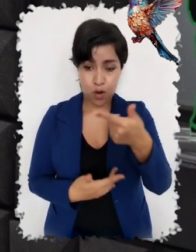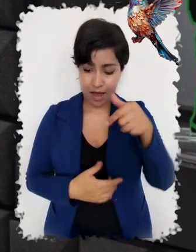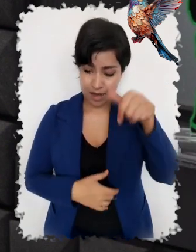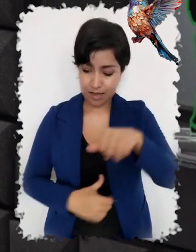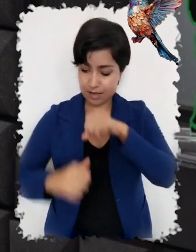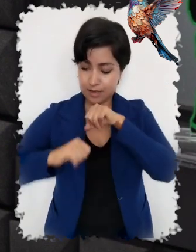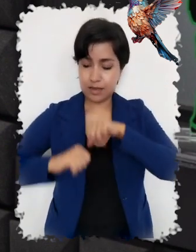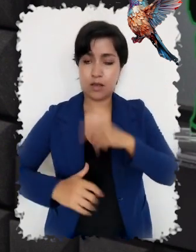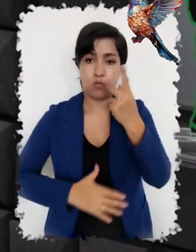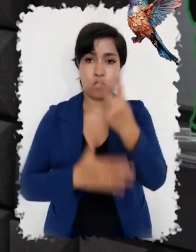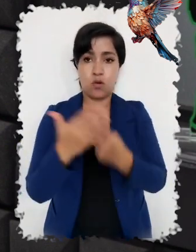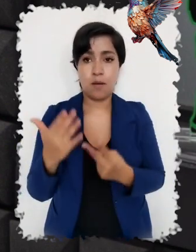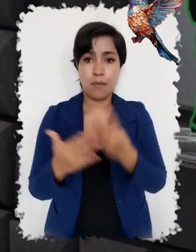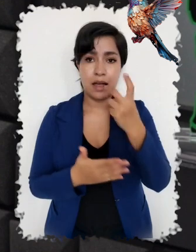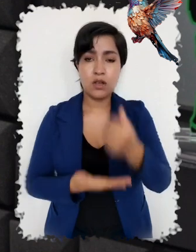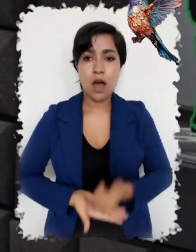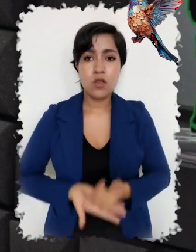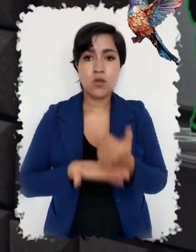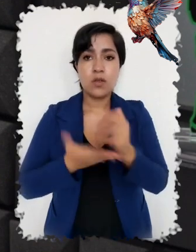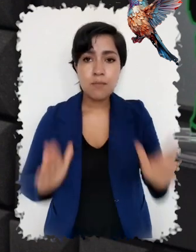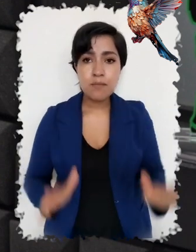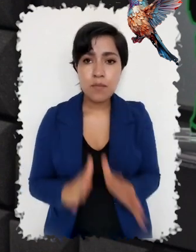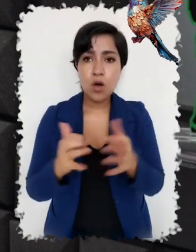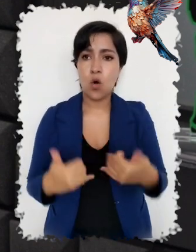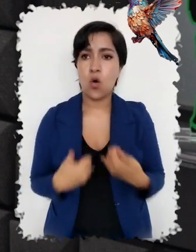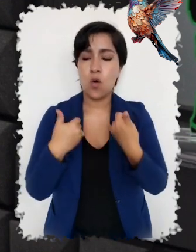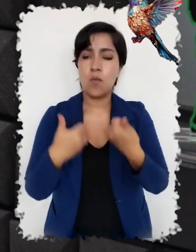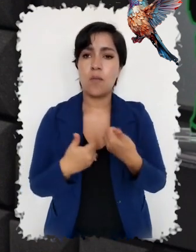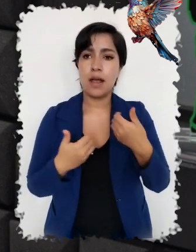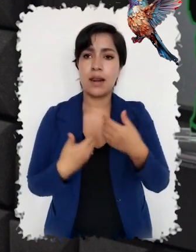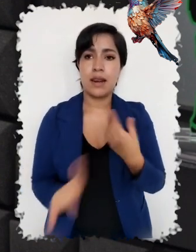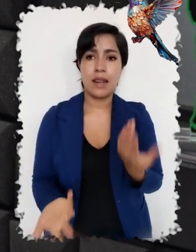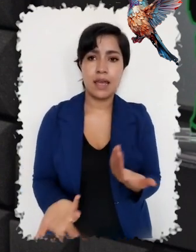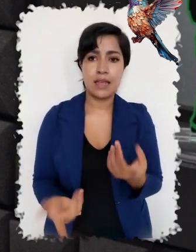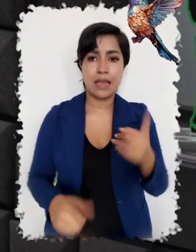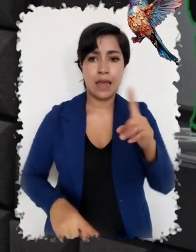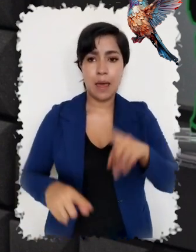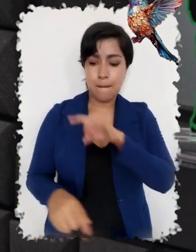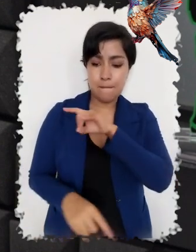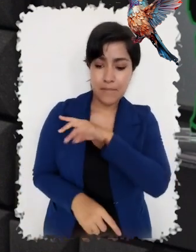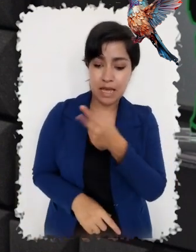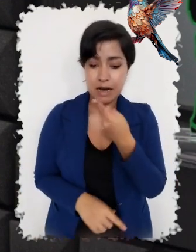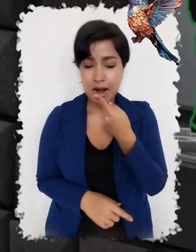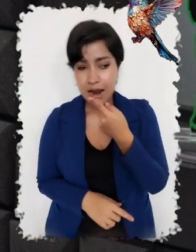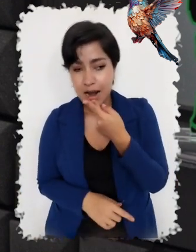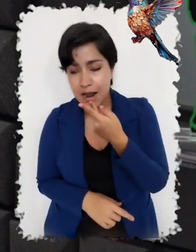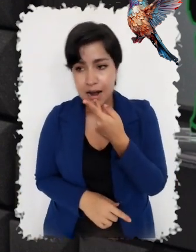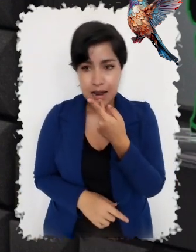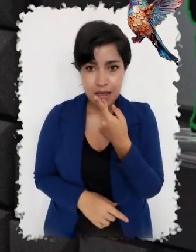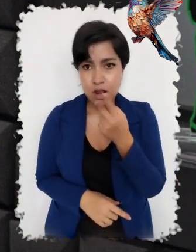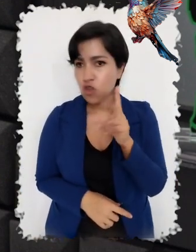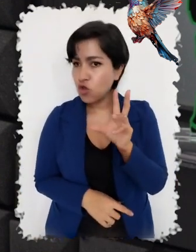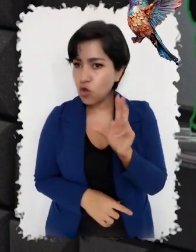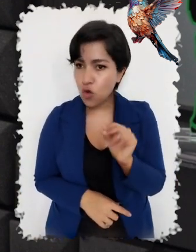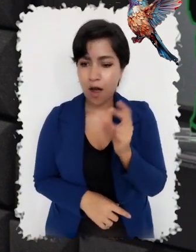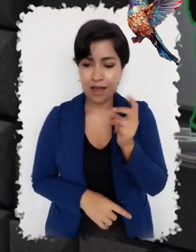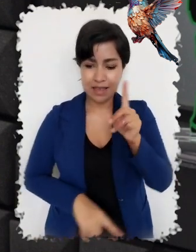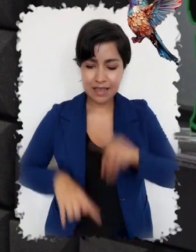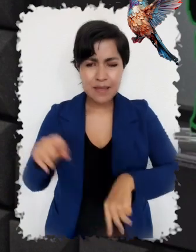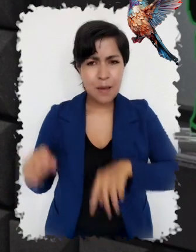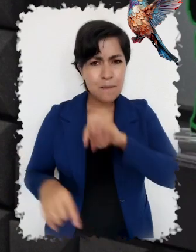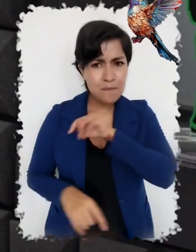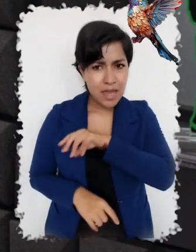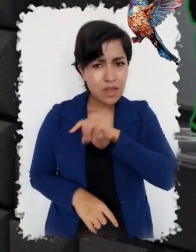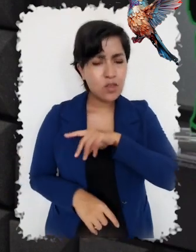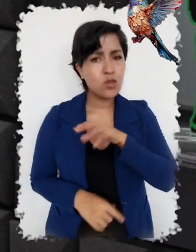espacio motiva muchos chicos a que se les quite el miedo eh de hablar a que vean que con disciplina